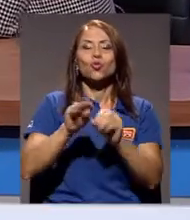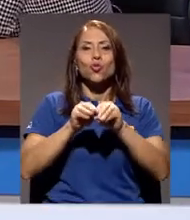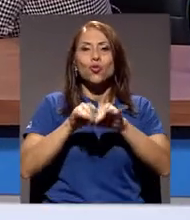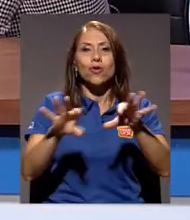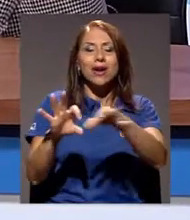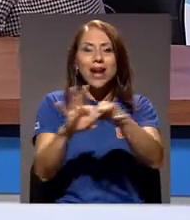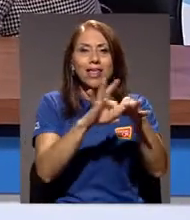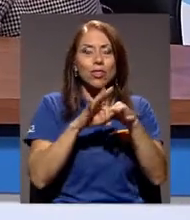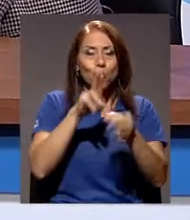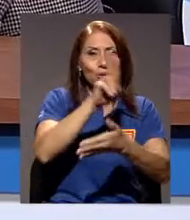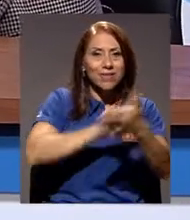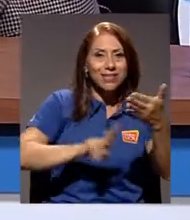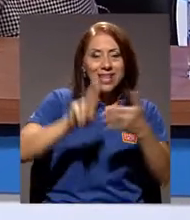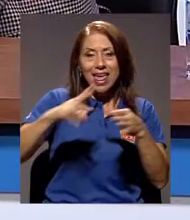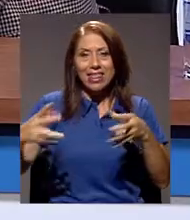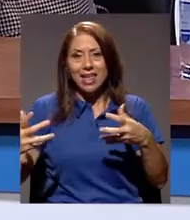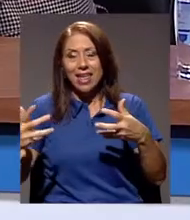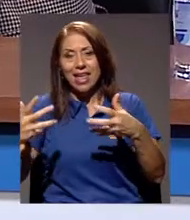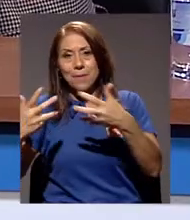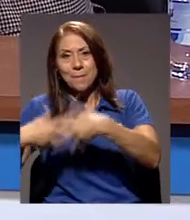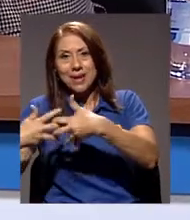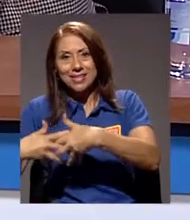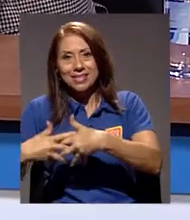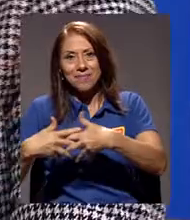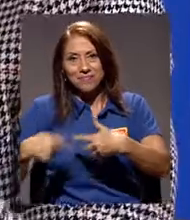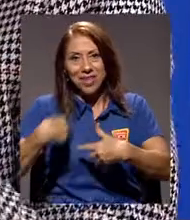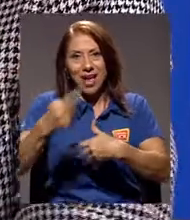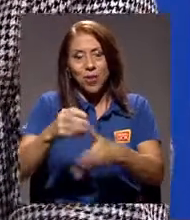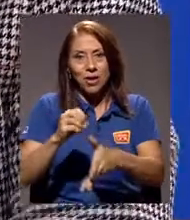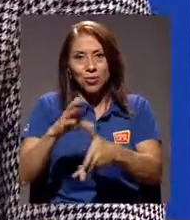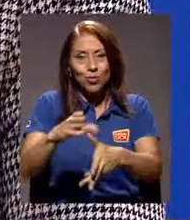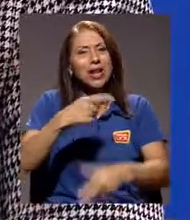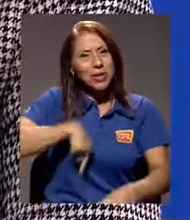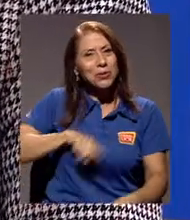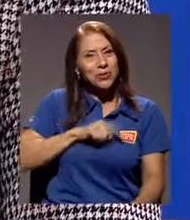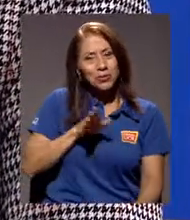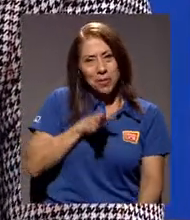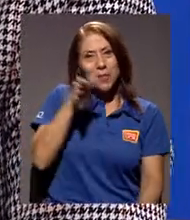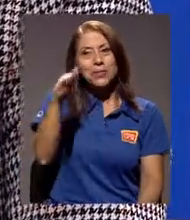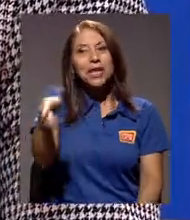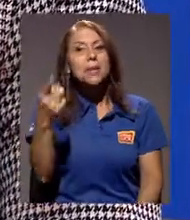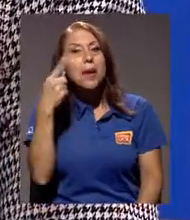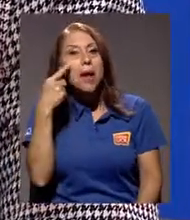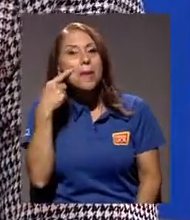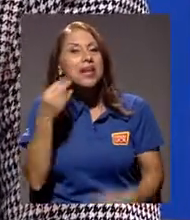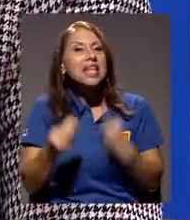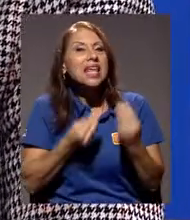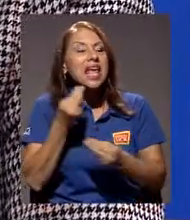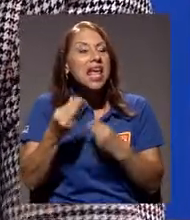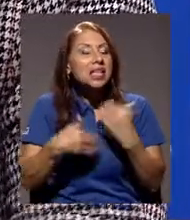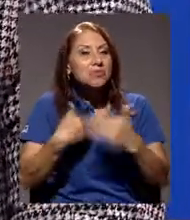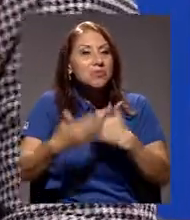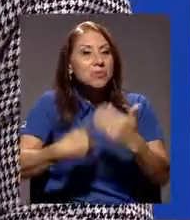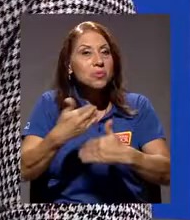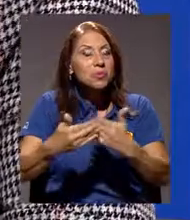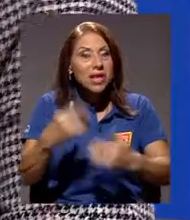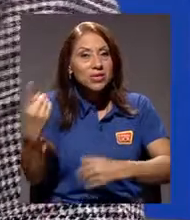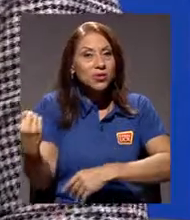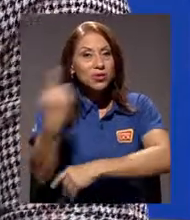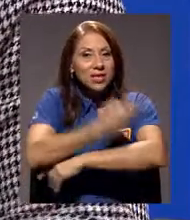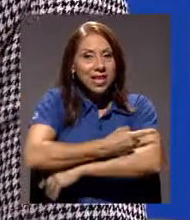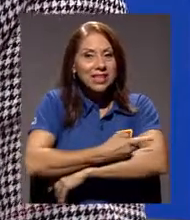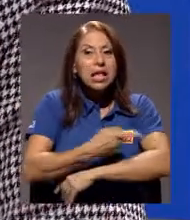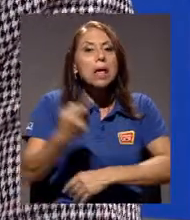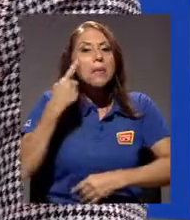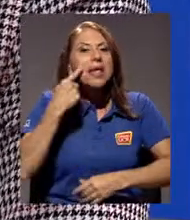empresa ahora en octubre por ella estaremos cubriendo los también para ver un poco cuál ha sido el desarrollo durante esos días y bueno y que